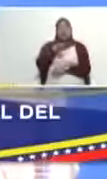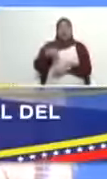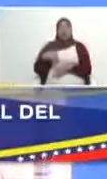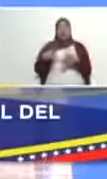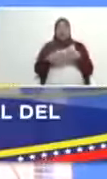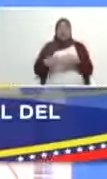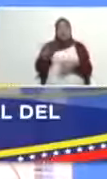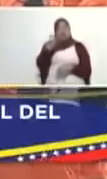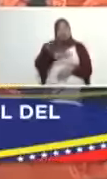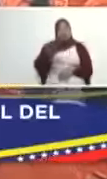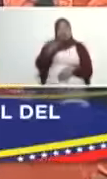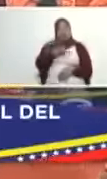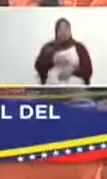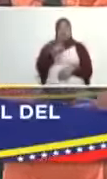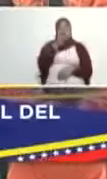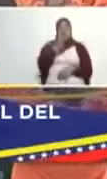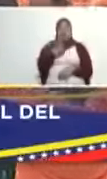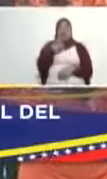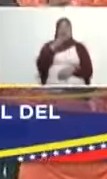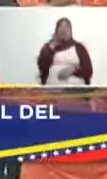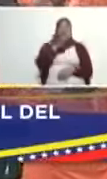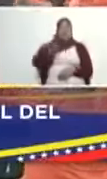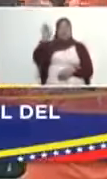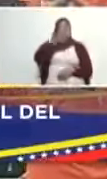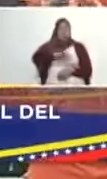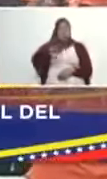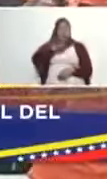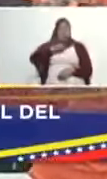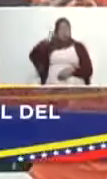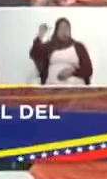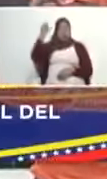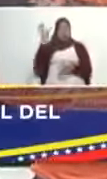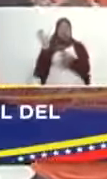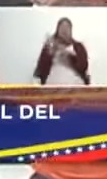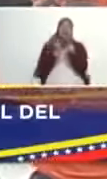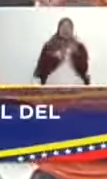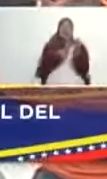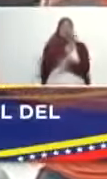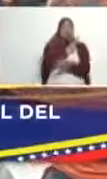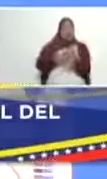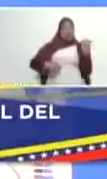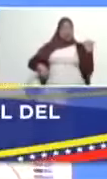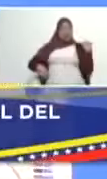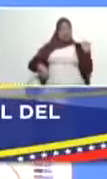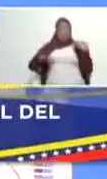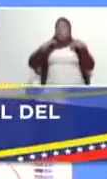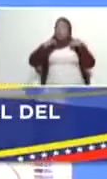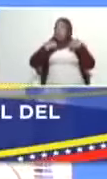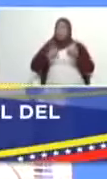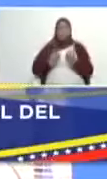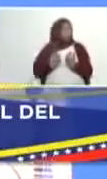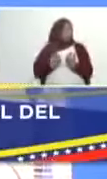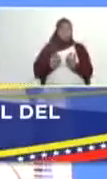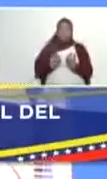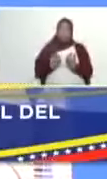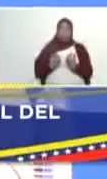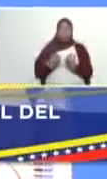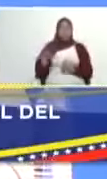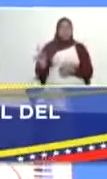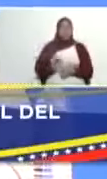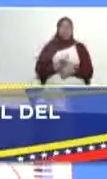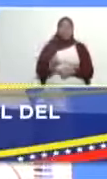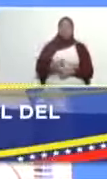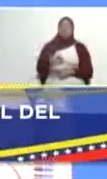el socialismo obrero, nuestro socialismo cristiano. No descansaré un segundo, y